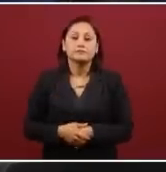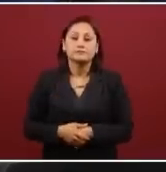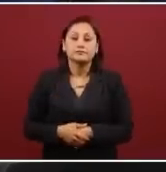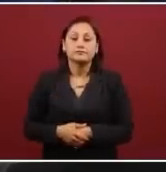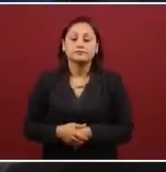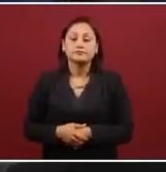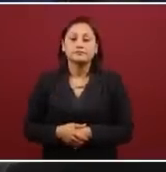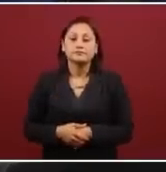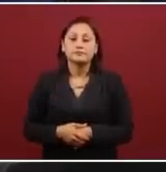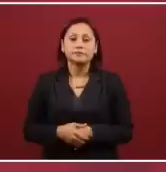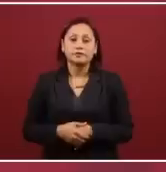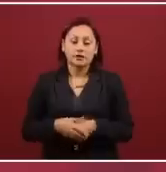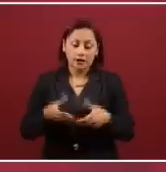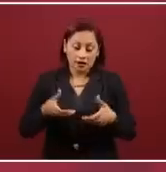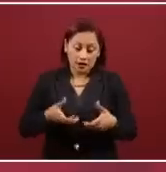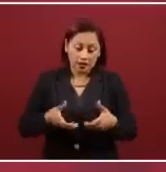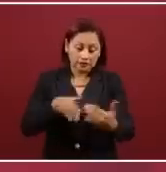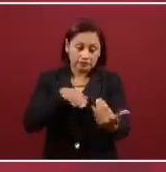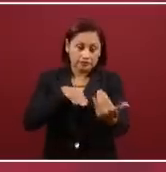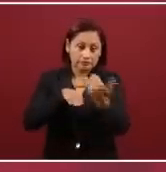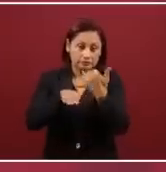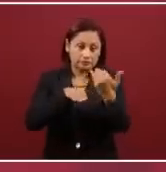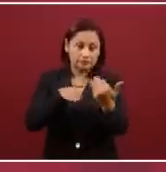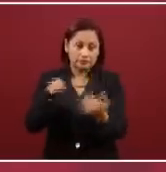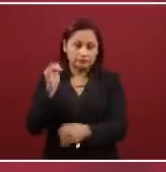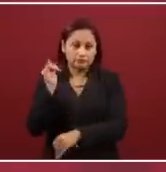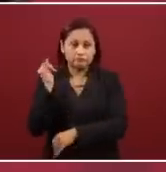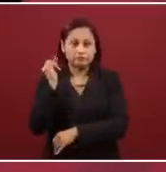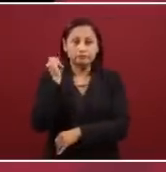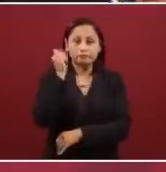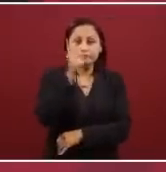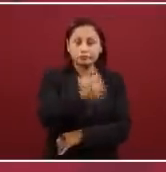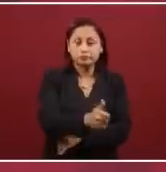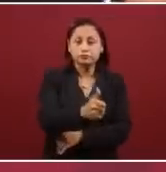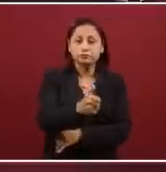hasta el lago de Texcoco, y de lado y lado